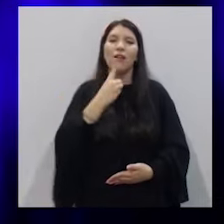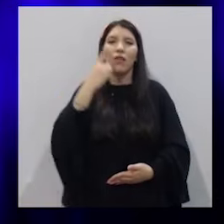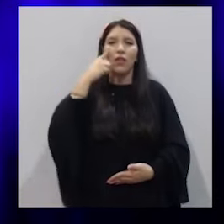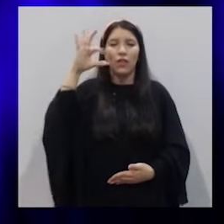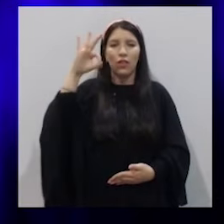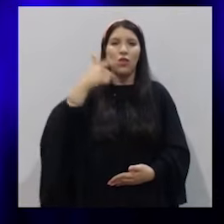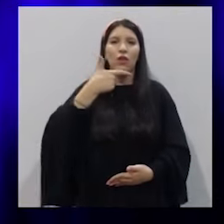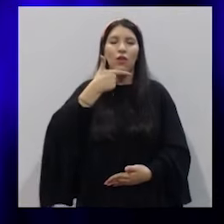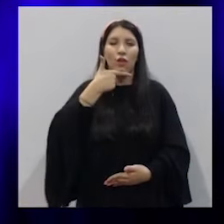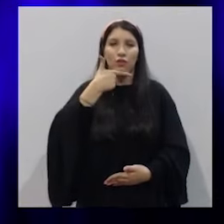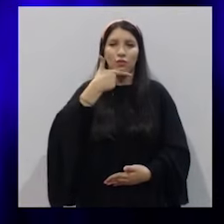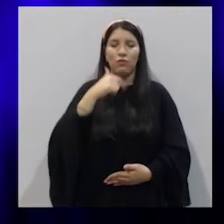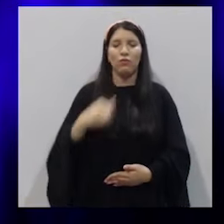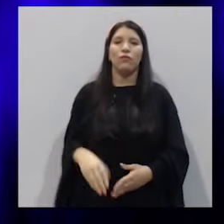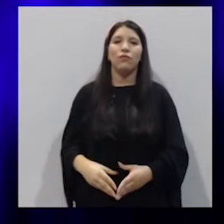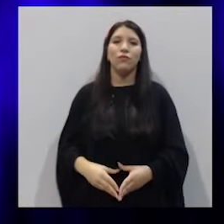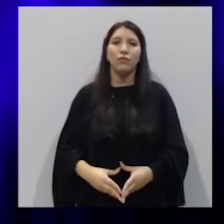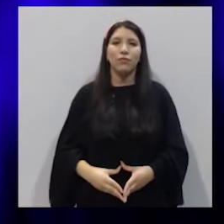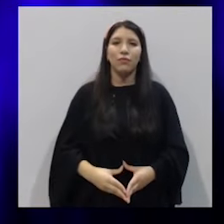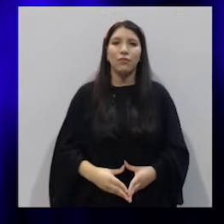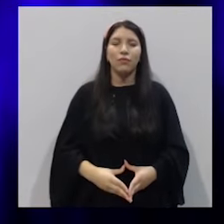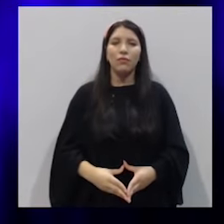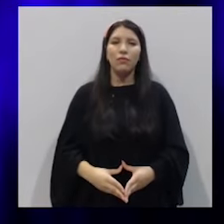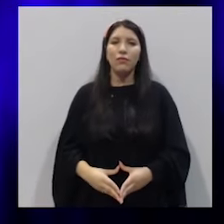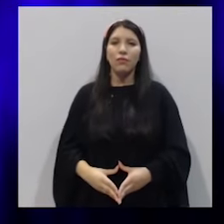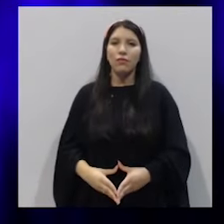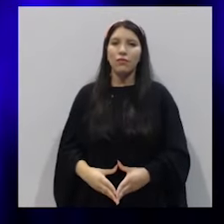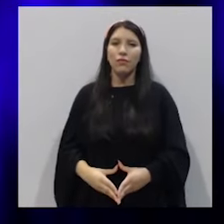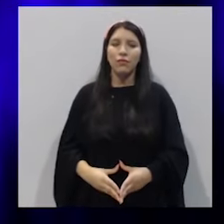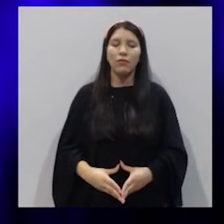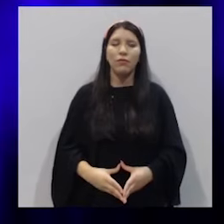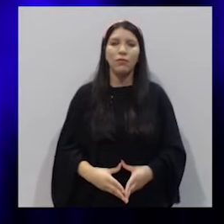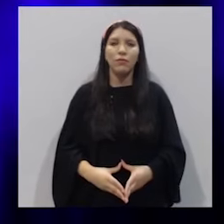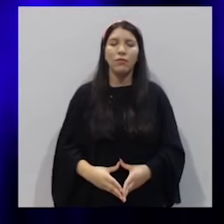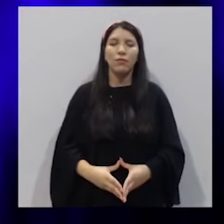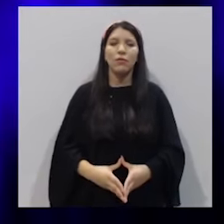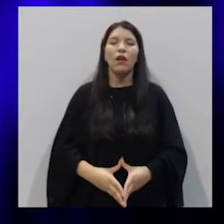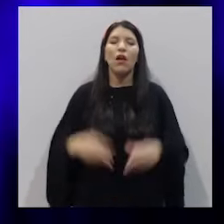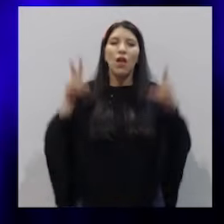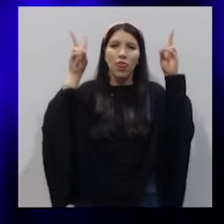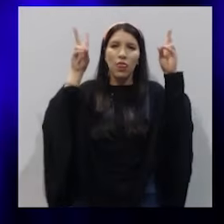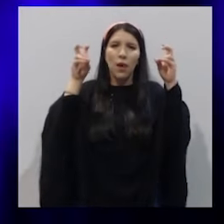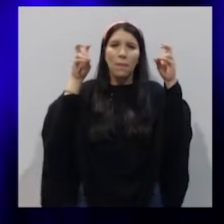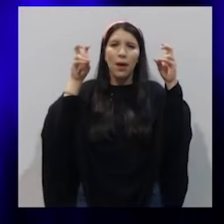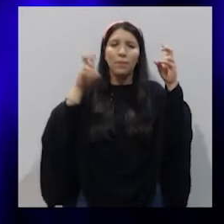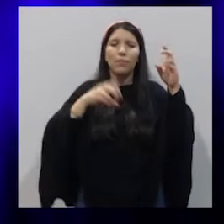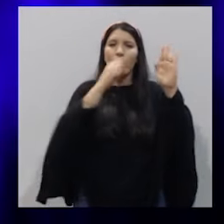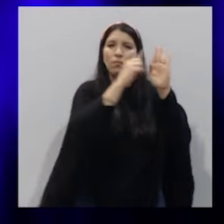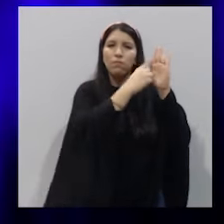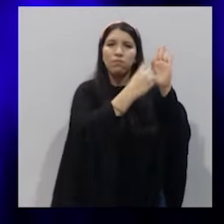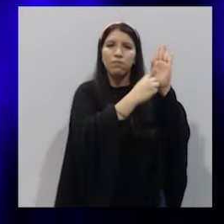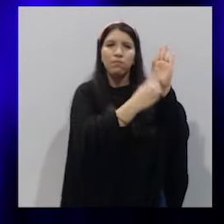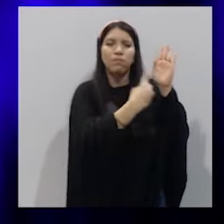como título principios que determinan una vida espiritual fructífera y dice la palabra de dios el